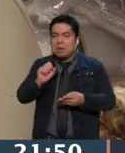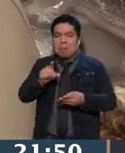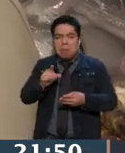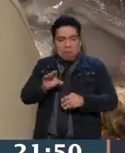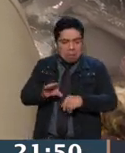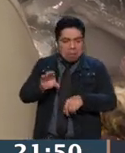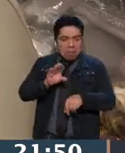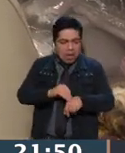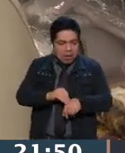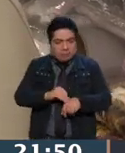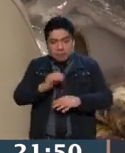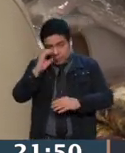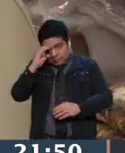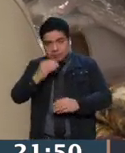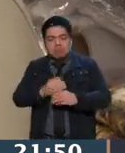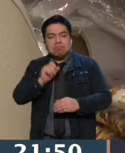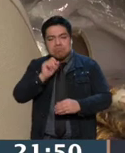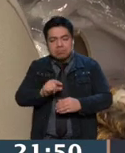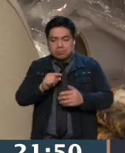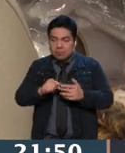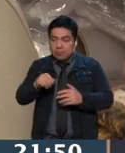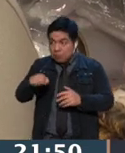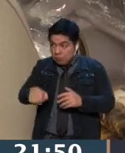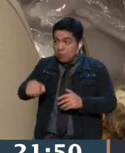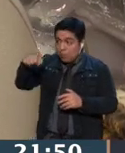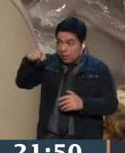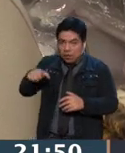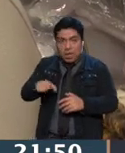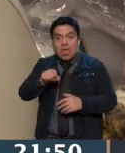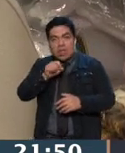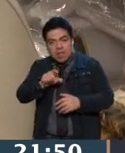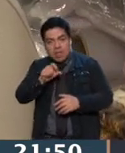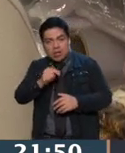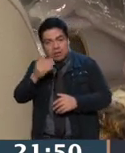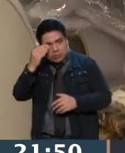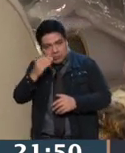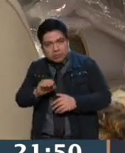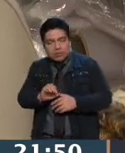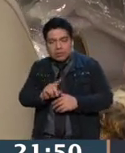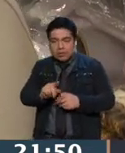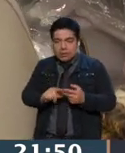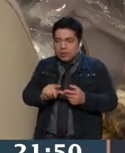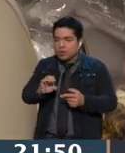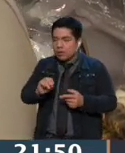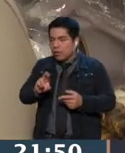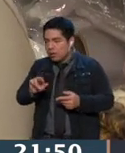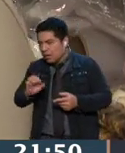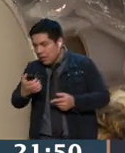También cuando fue adulto Jesús, que Sagrado Corazón, Cristo Rey,